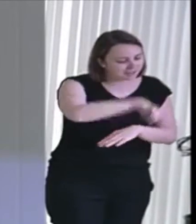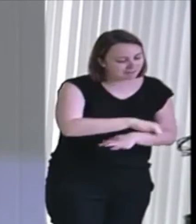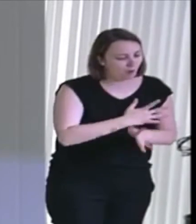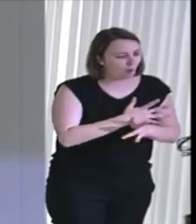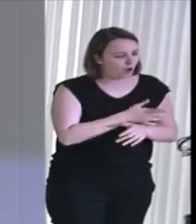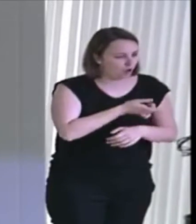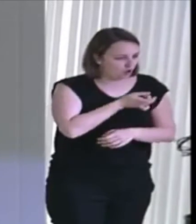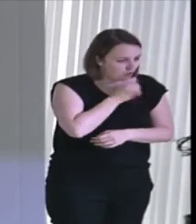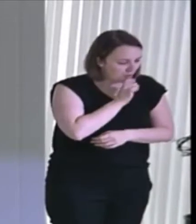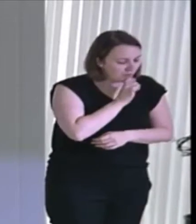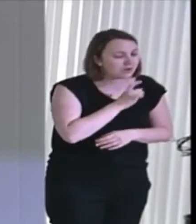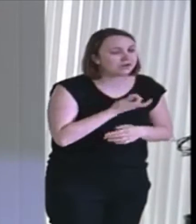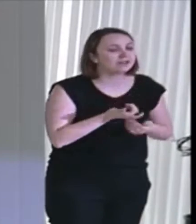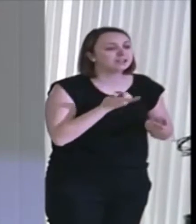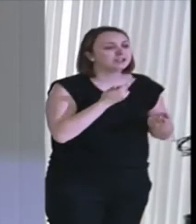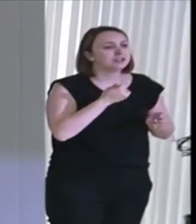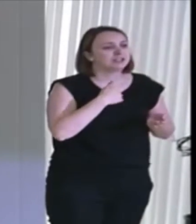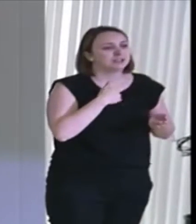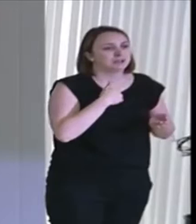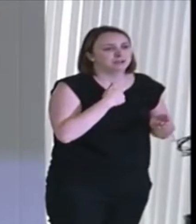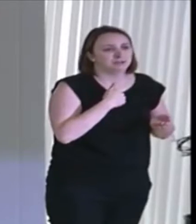funcionar.